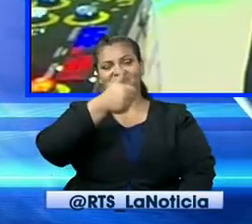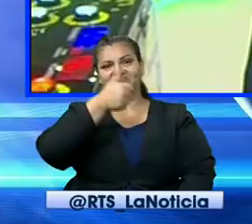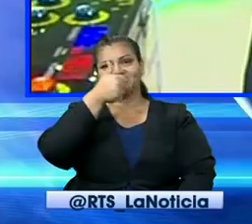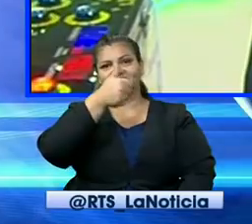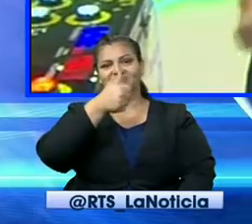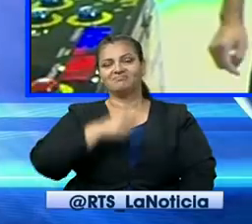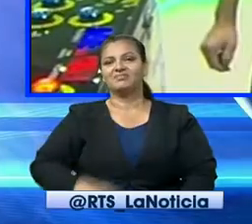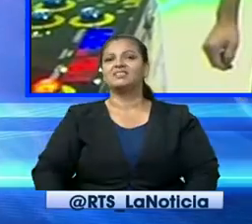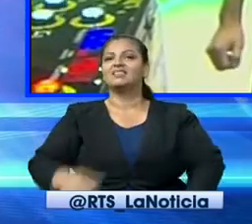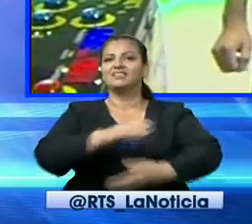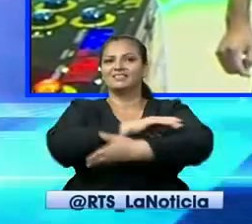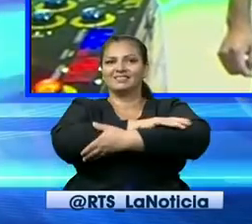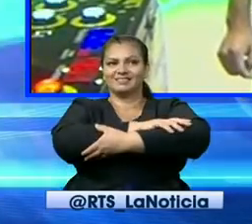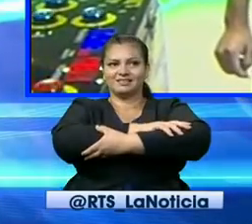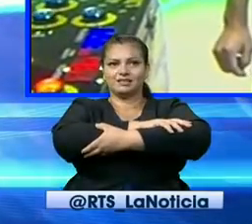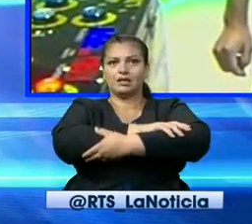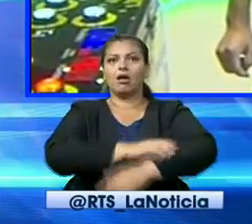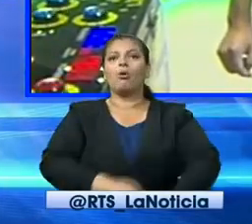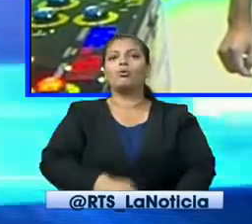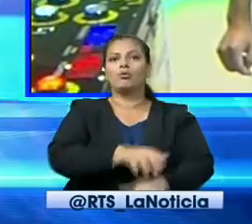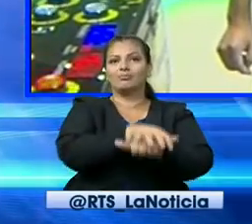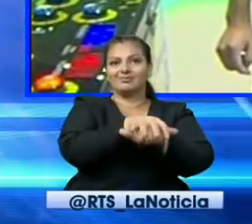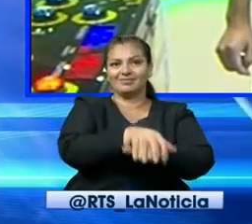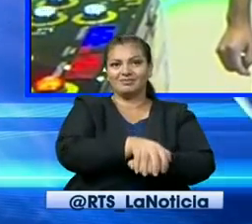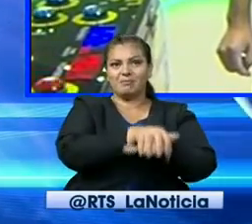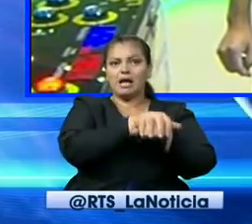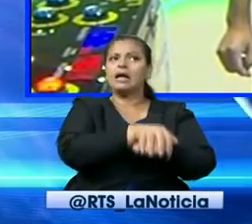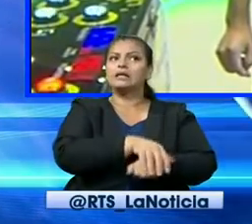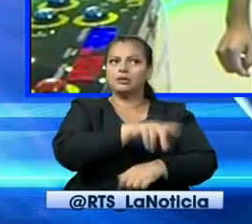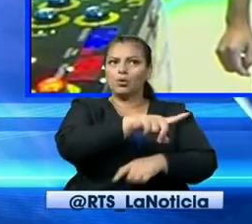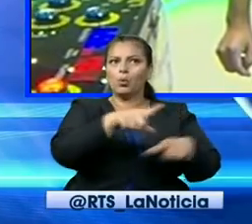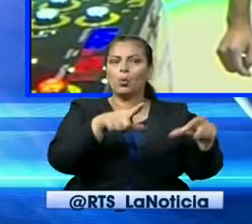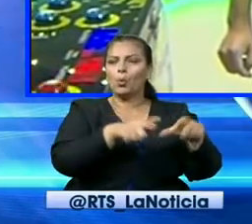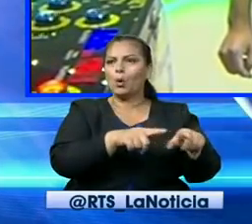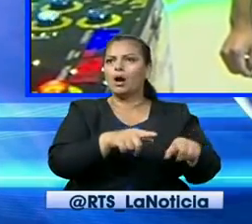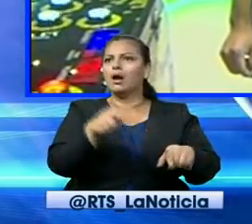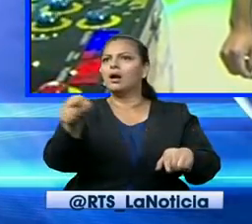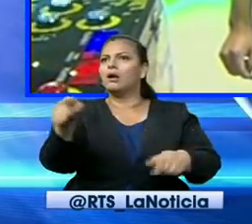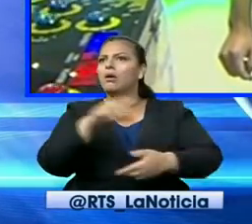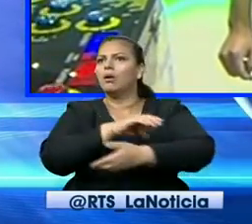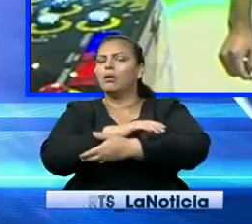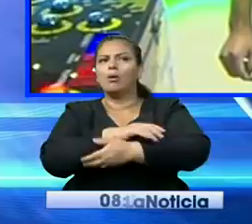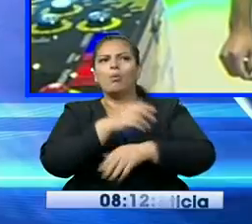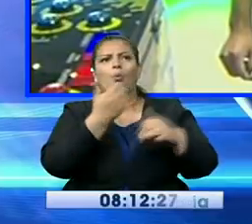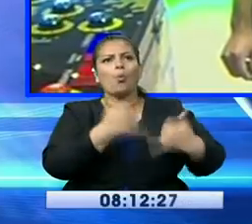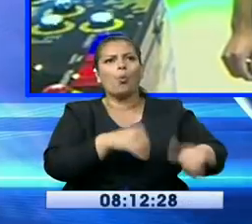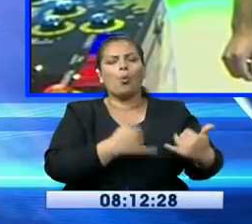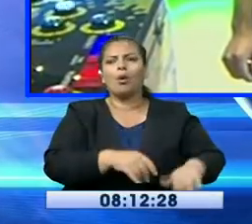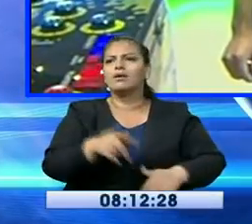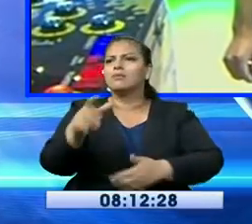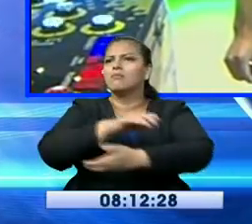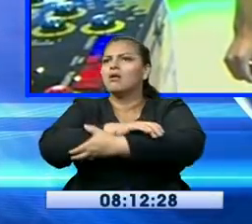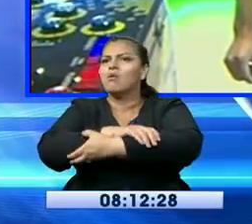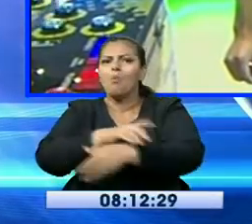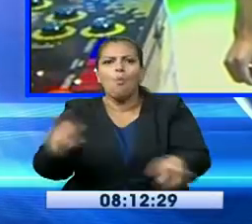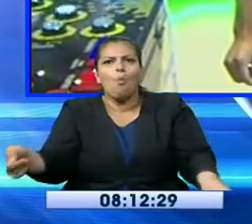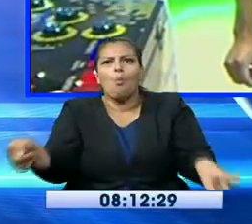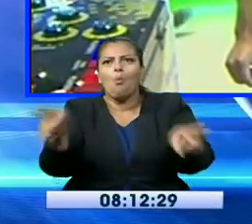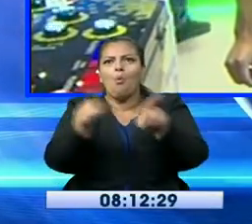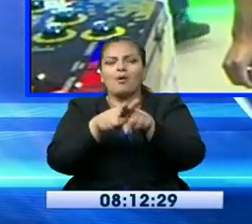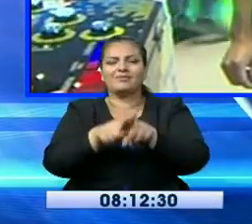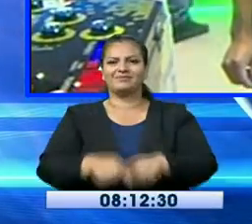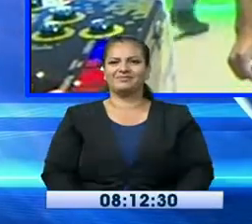en el malecón del salado hay uno súper divertido también volver para divertirse sanamente a los más pequeños a la diversión